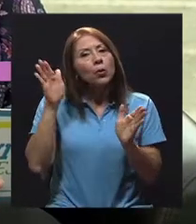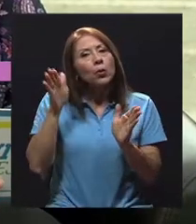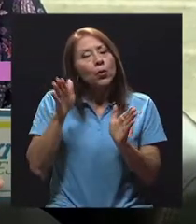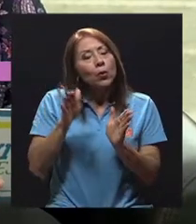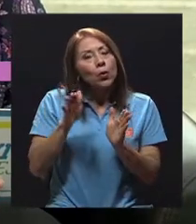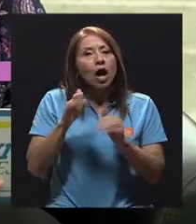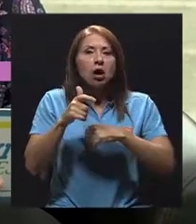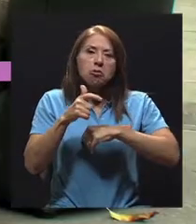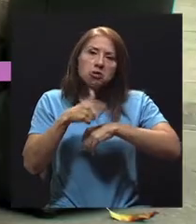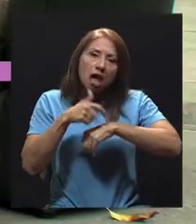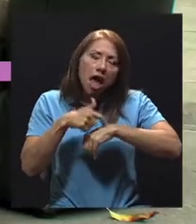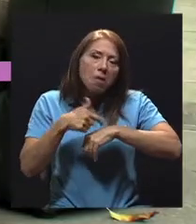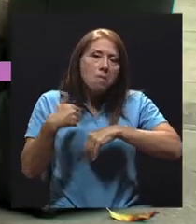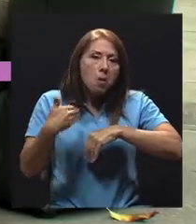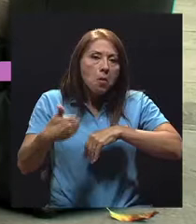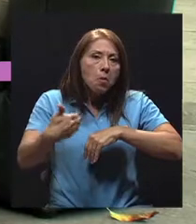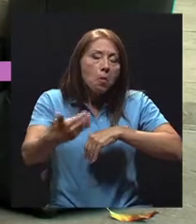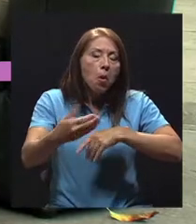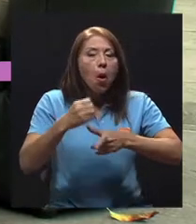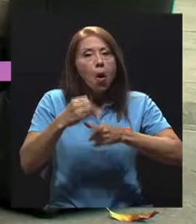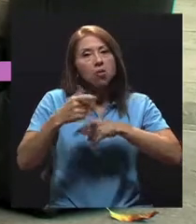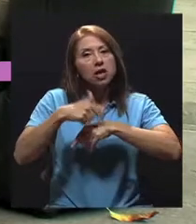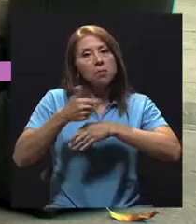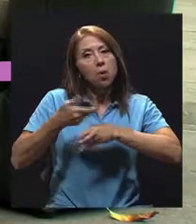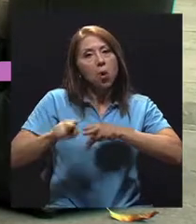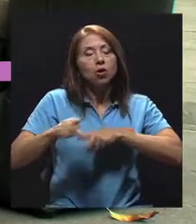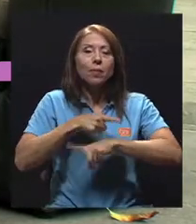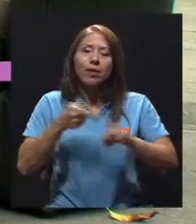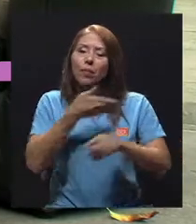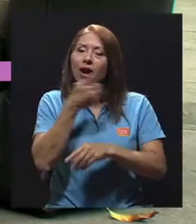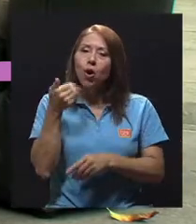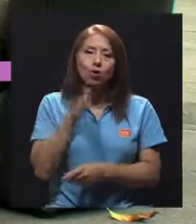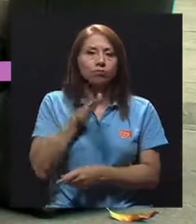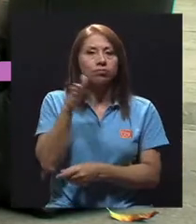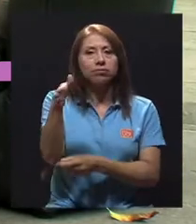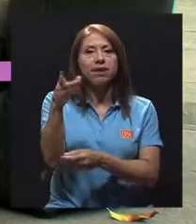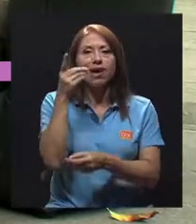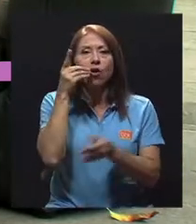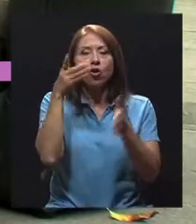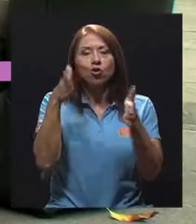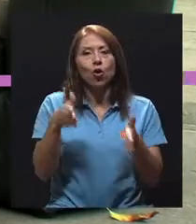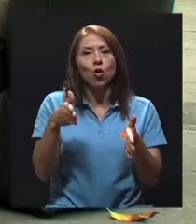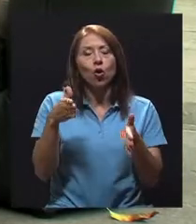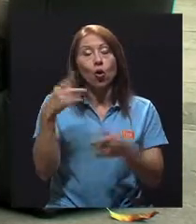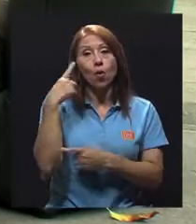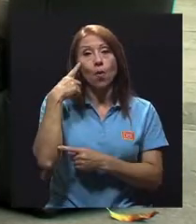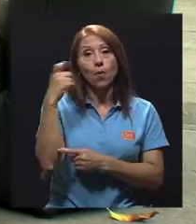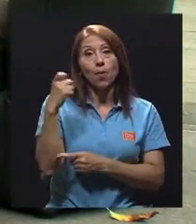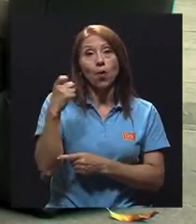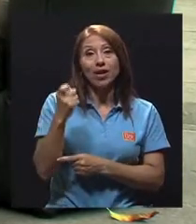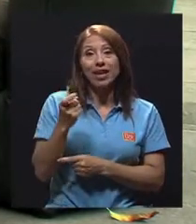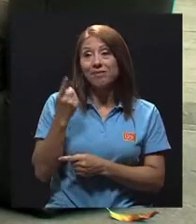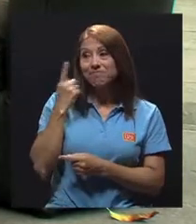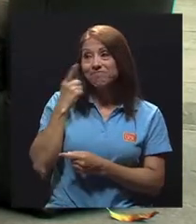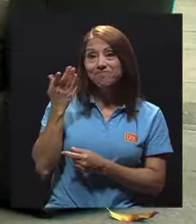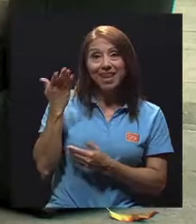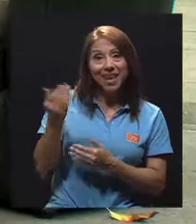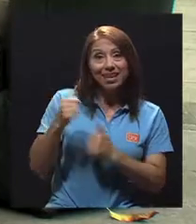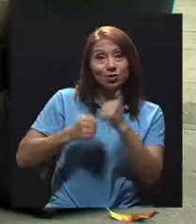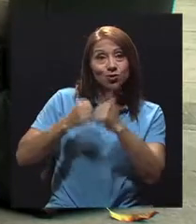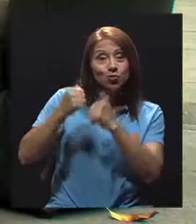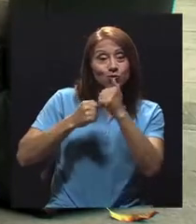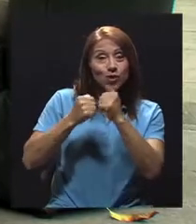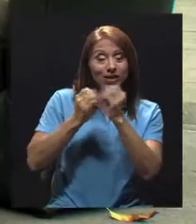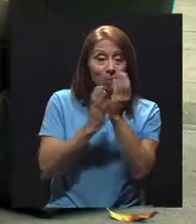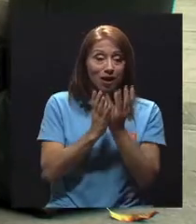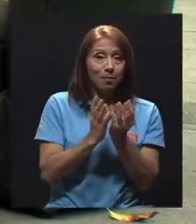un tiempo prolongado o un tiempo muy corto, pero lo mejor es visitar al odontólogo porque estas estructuras, al no